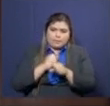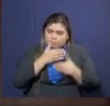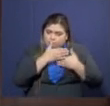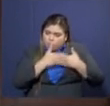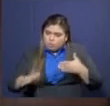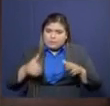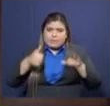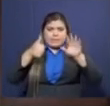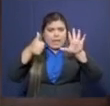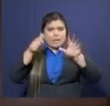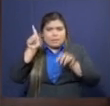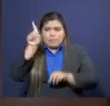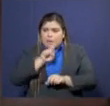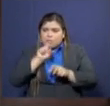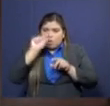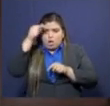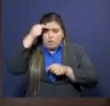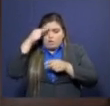de gobierno